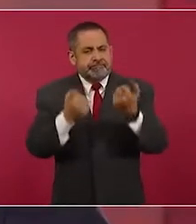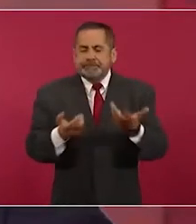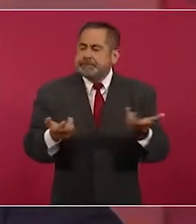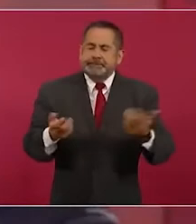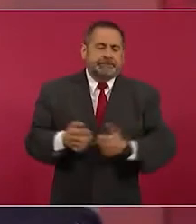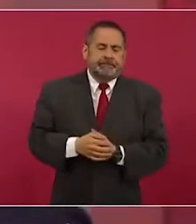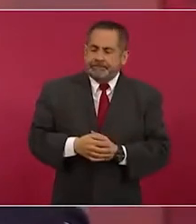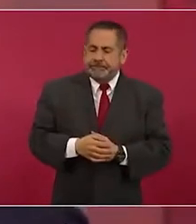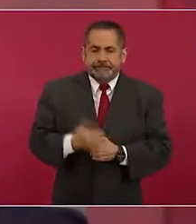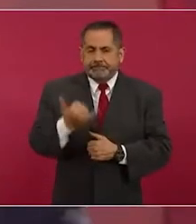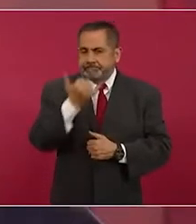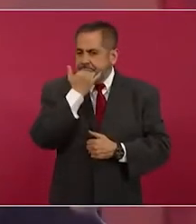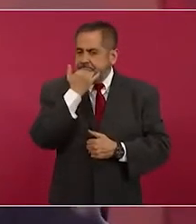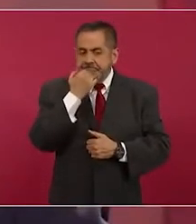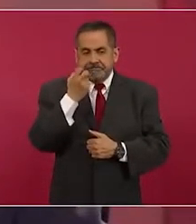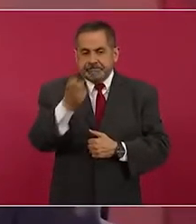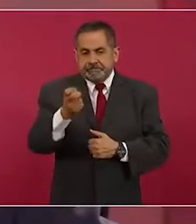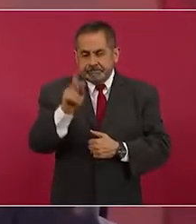Y eso fue lo que